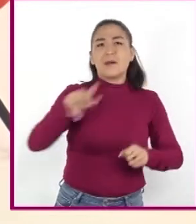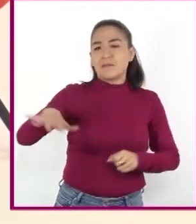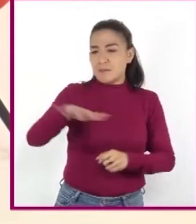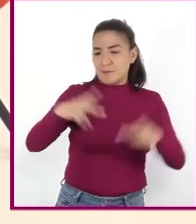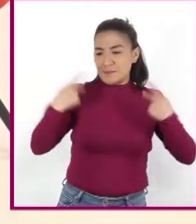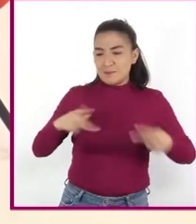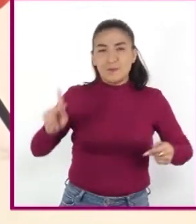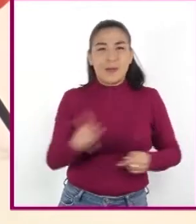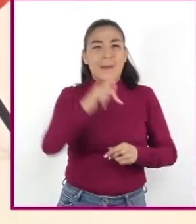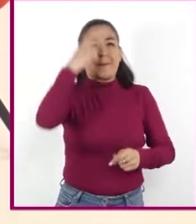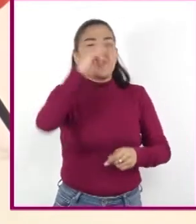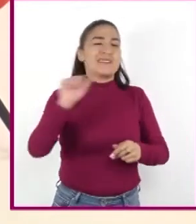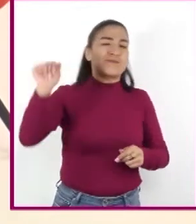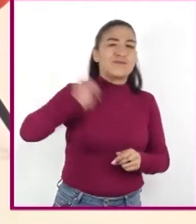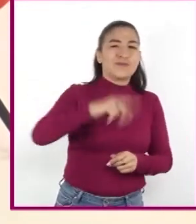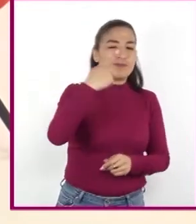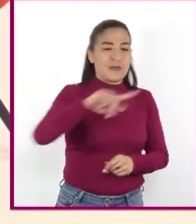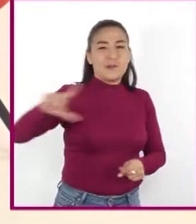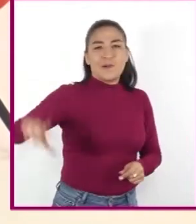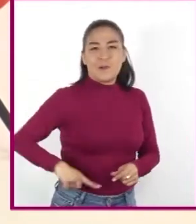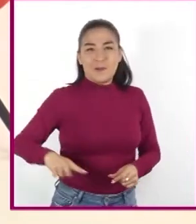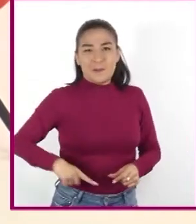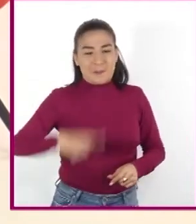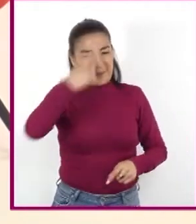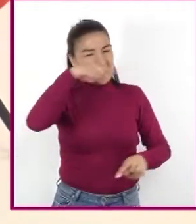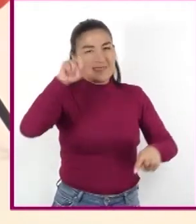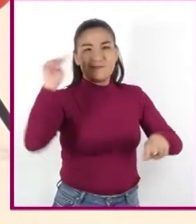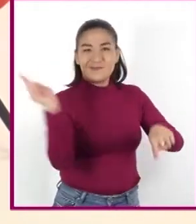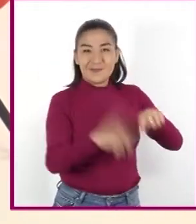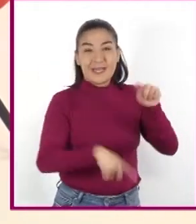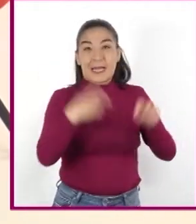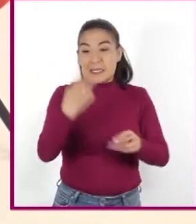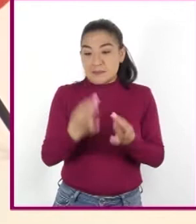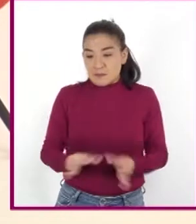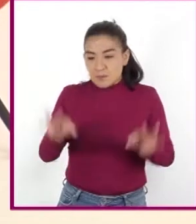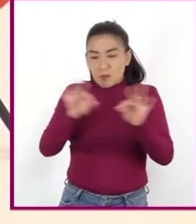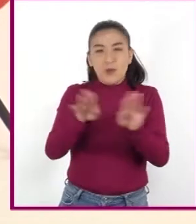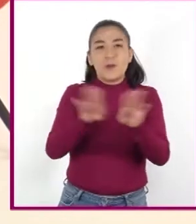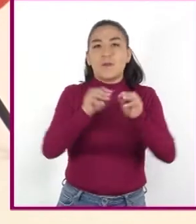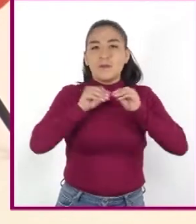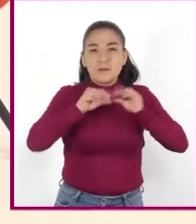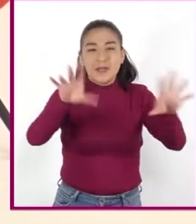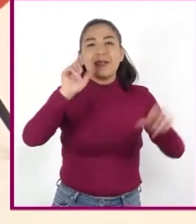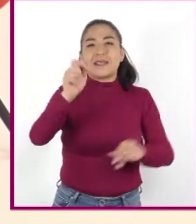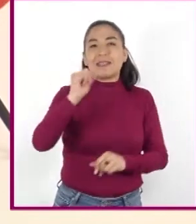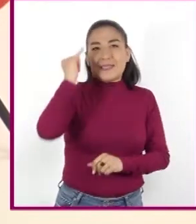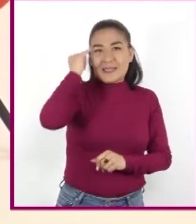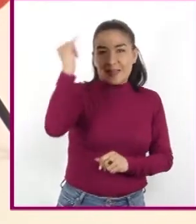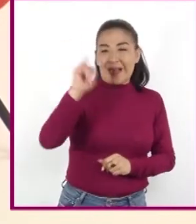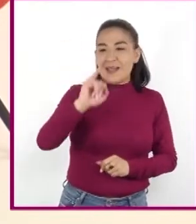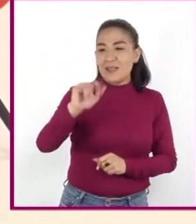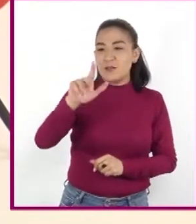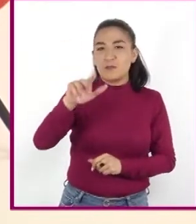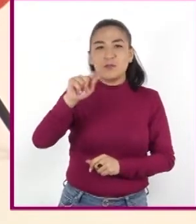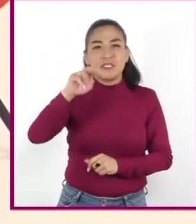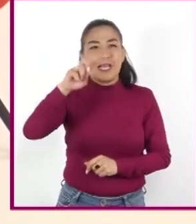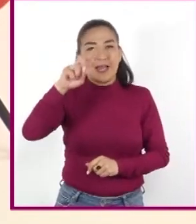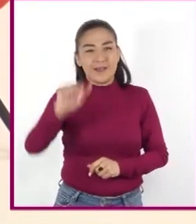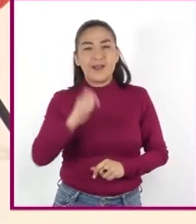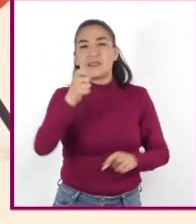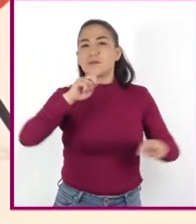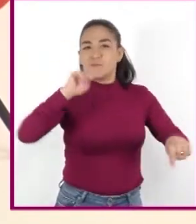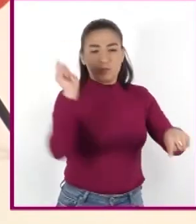antiguo régimen. La importancia del proceso radica en la difusión de las ideas ilustradas, del derrocamiento